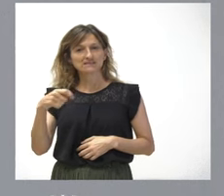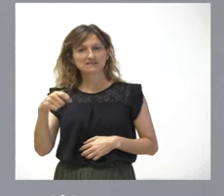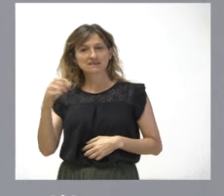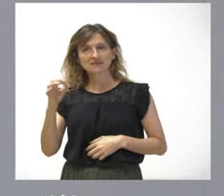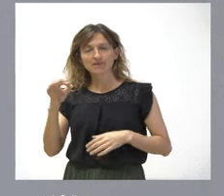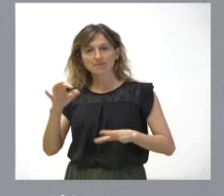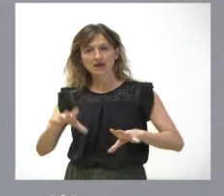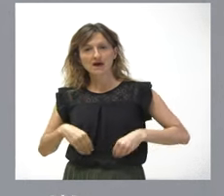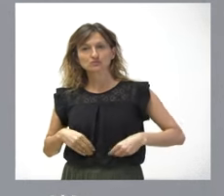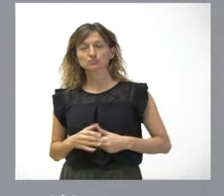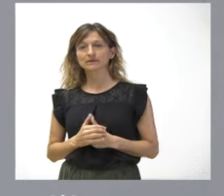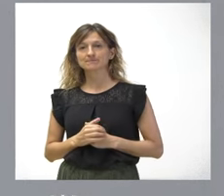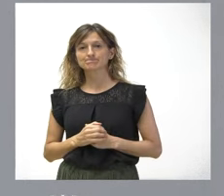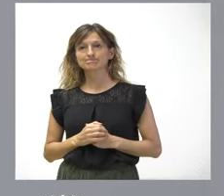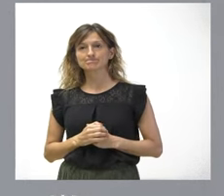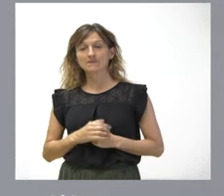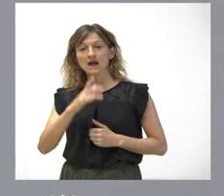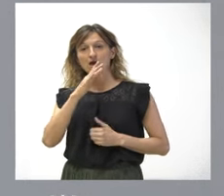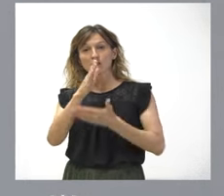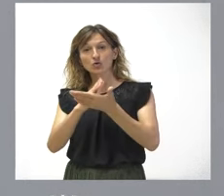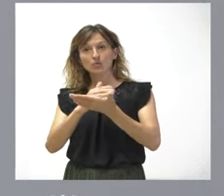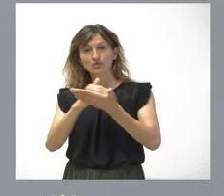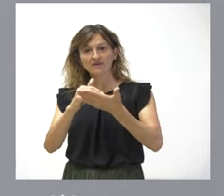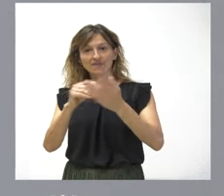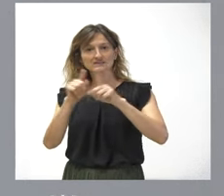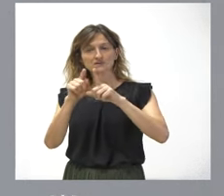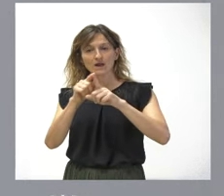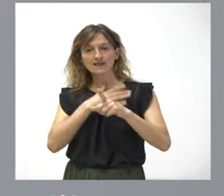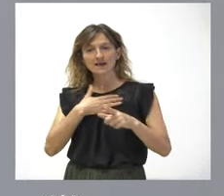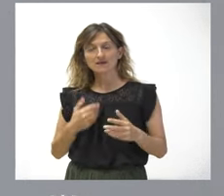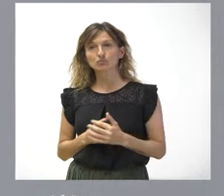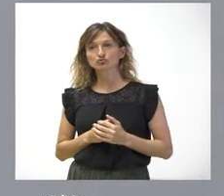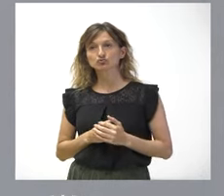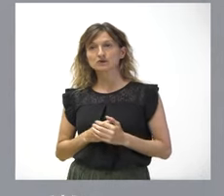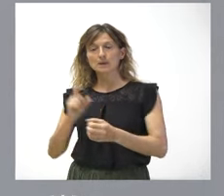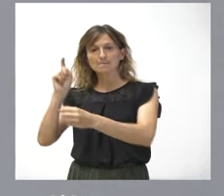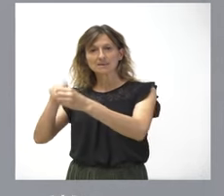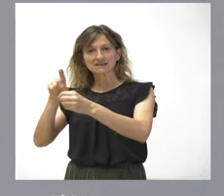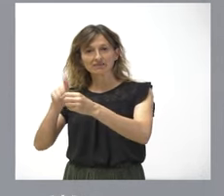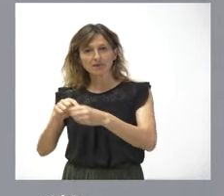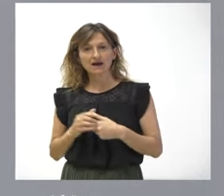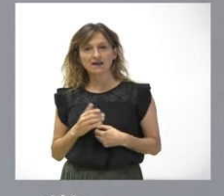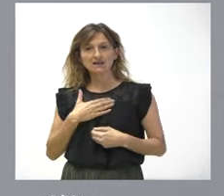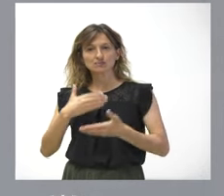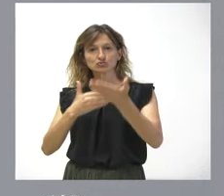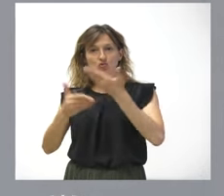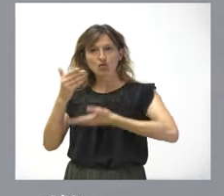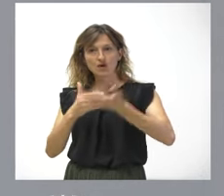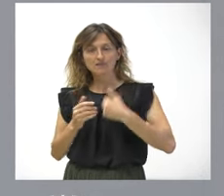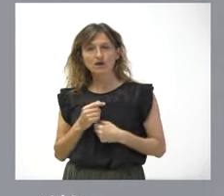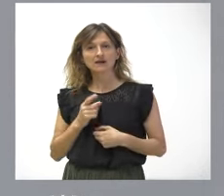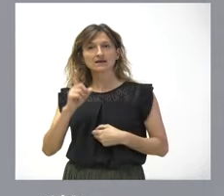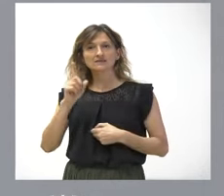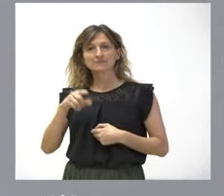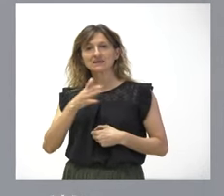cuenta yo creo que en este asunto las comunidades como en otros queremos participar queremos colaborar Pero queremos ser